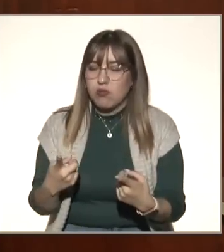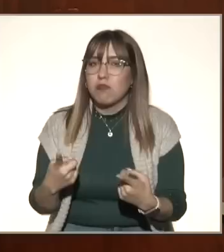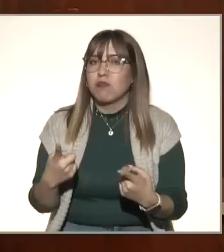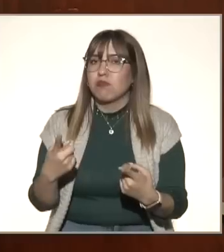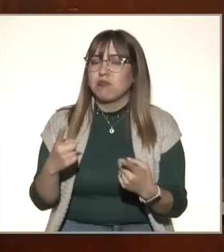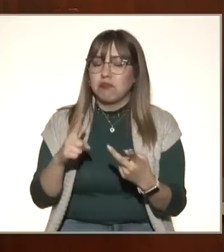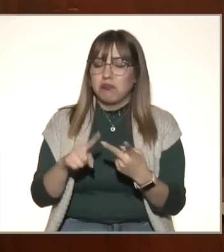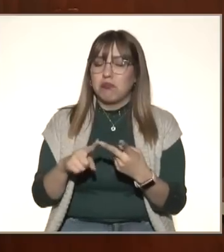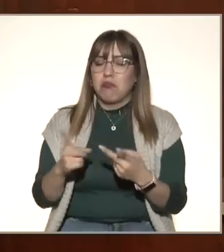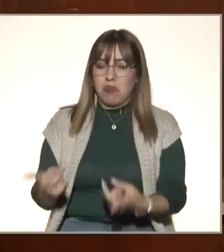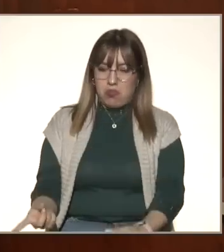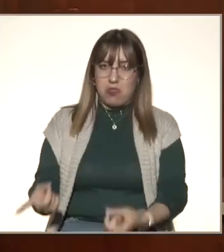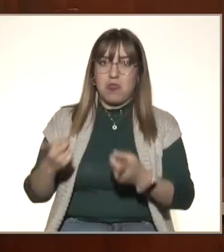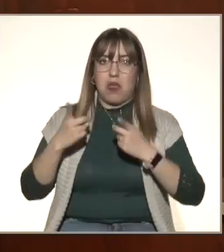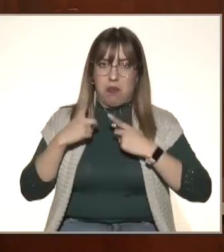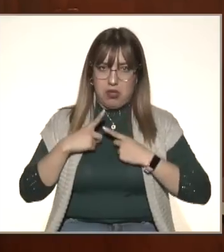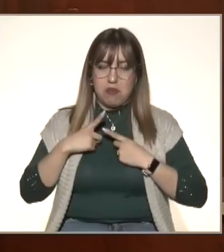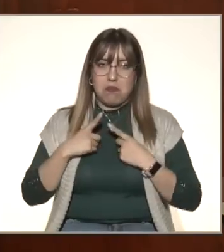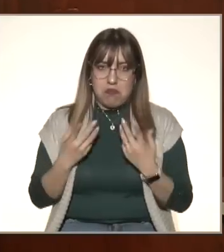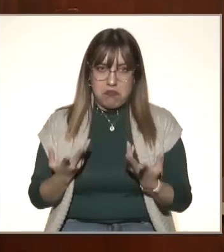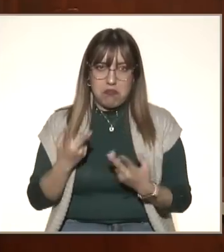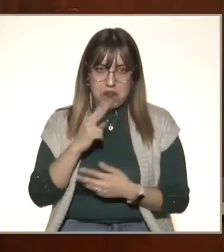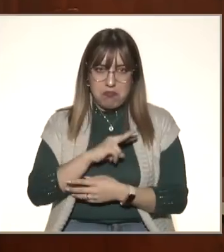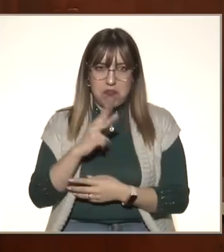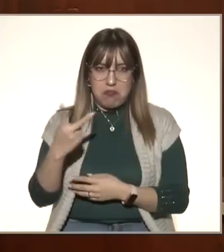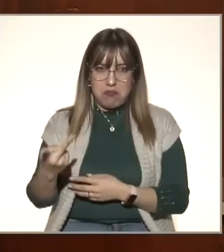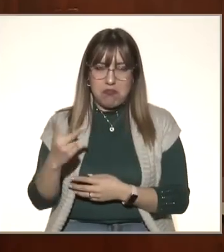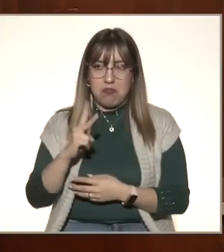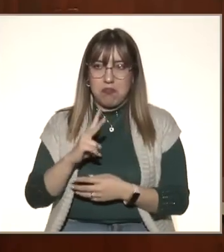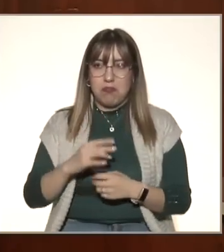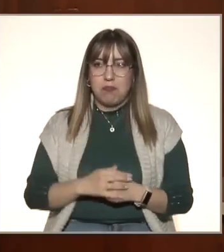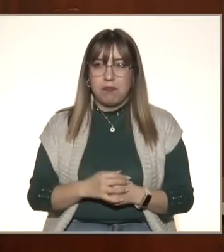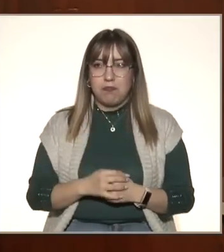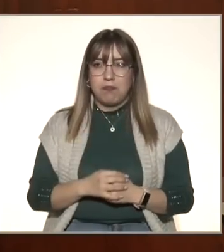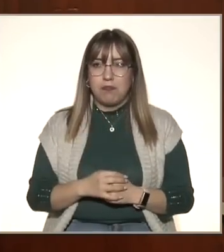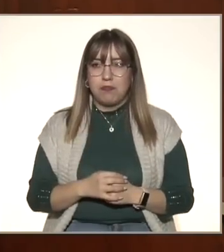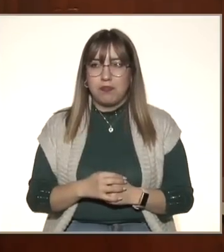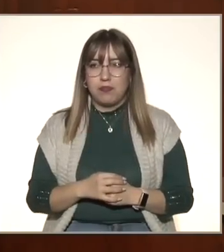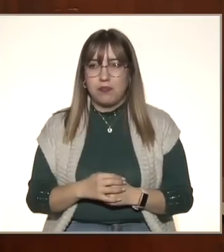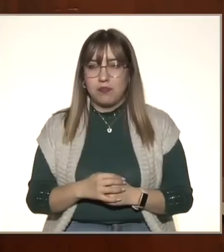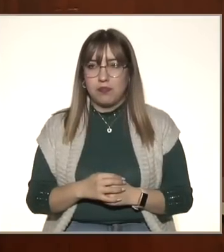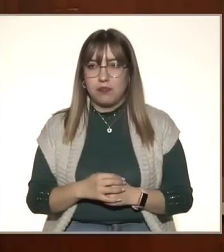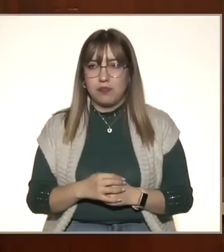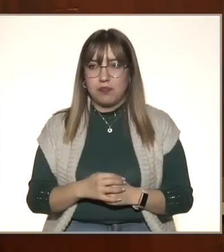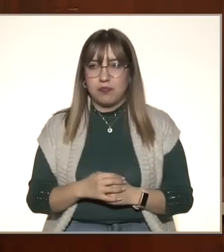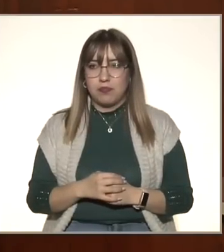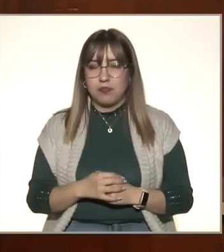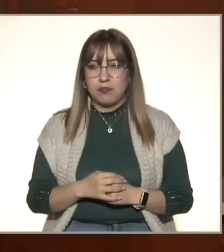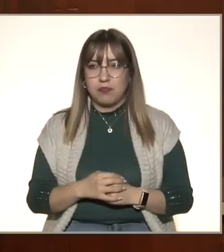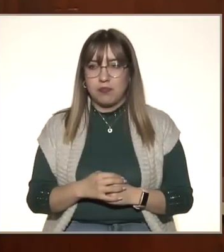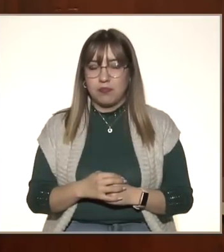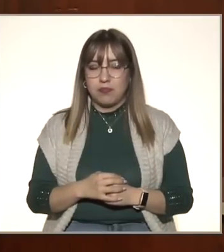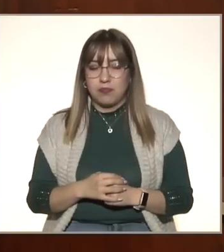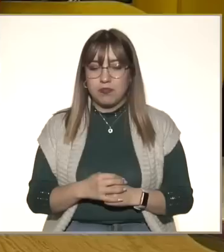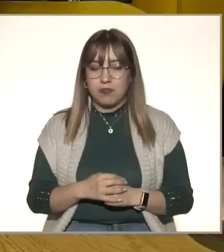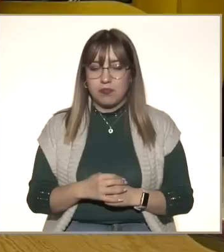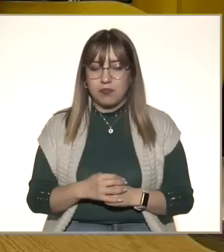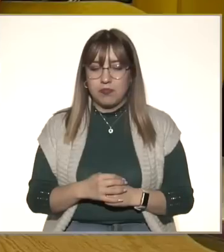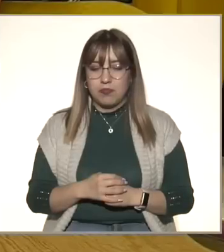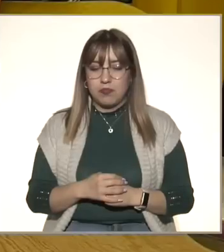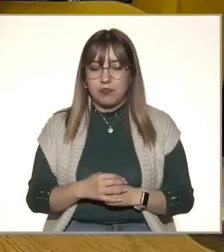dar y recibir. Y más bien, recibir y ceder, ¿no? Porque ese es